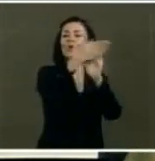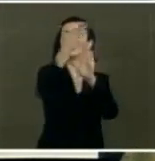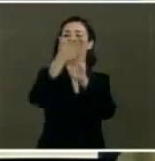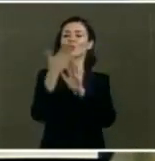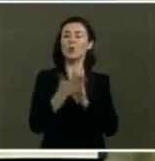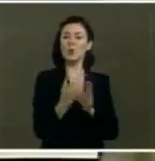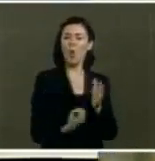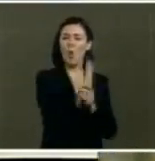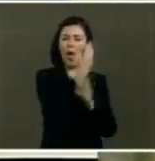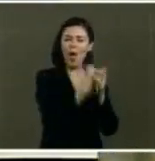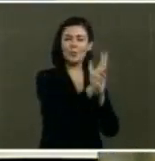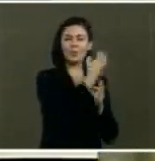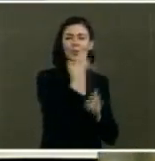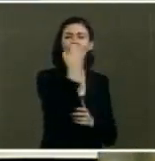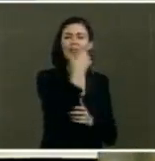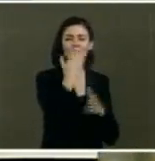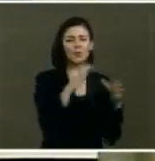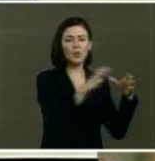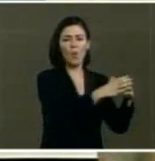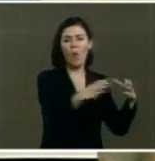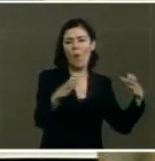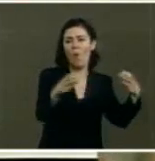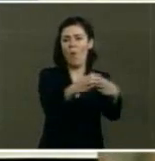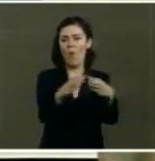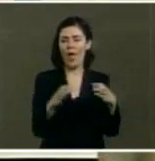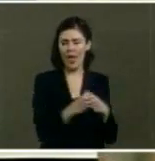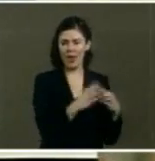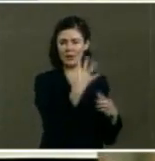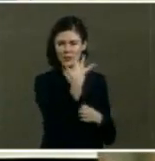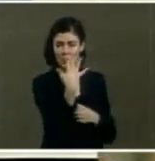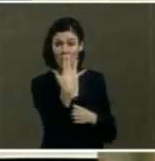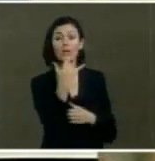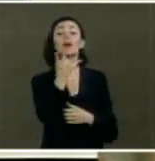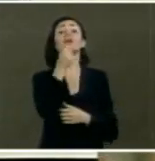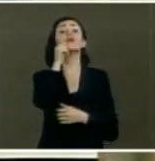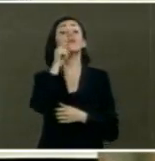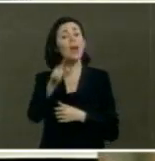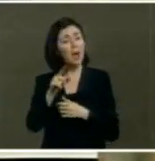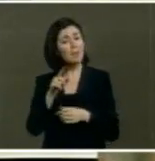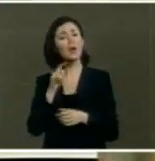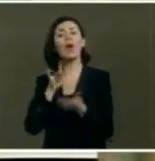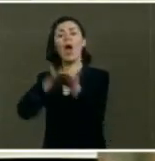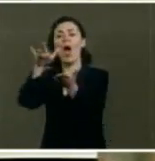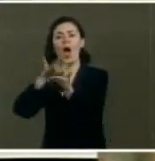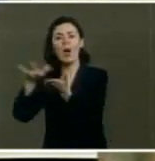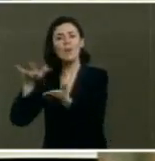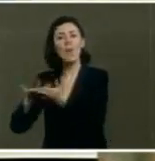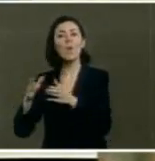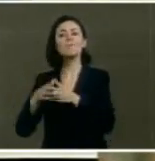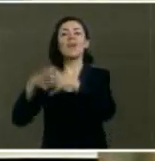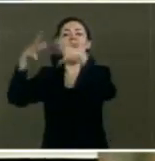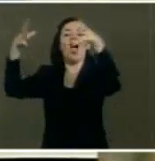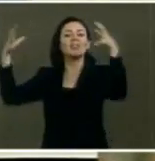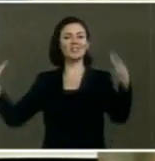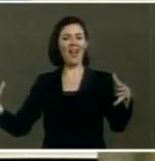número de universidades existentes y hemos financiado 400 obras de ampliación en otras más.